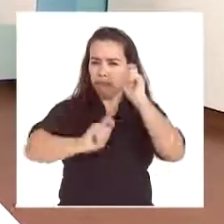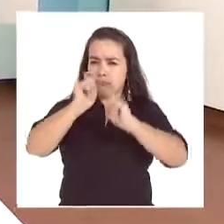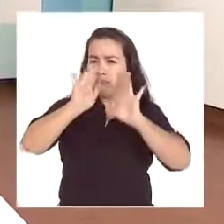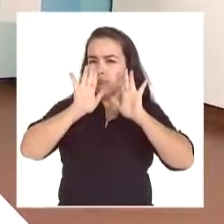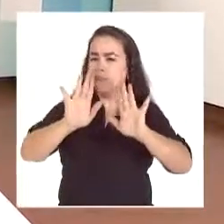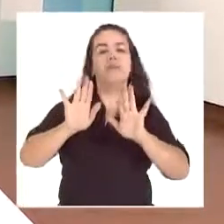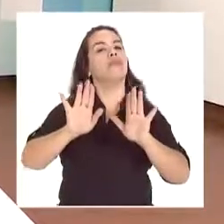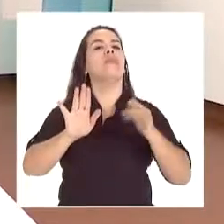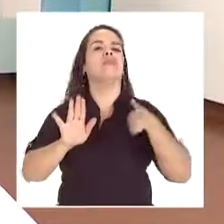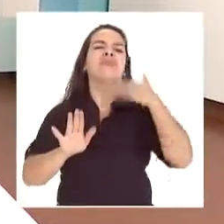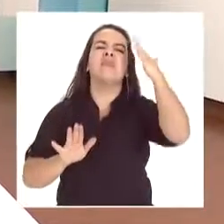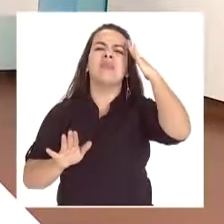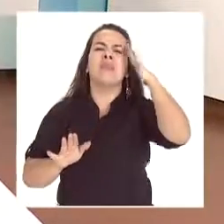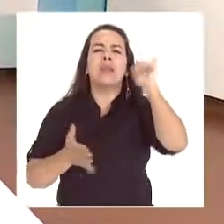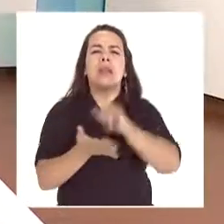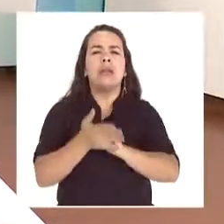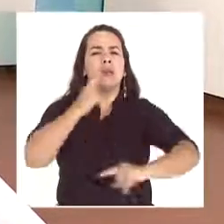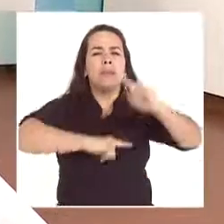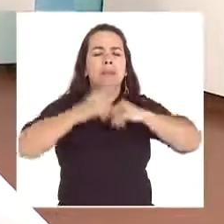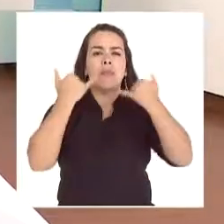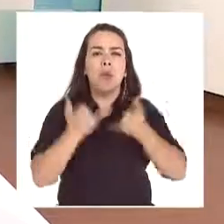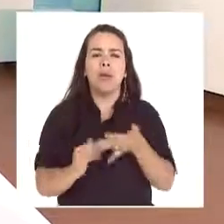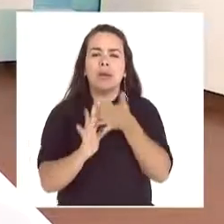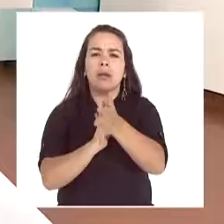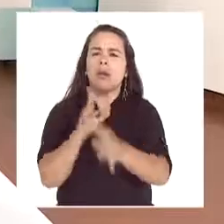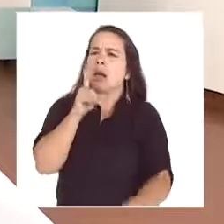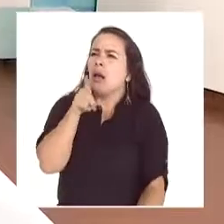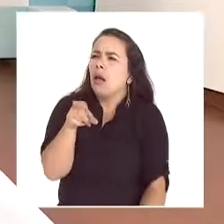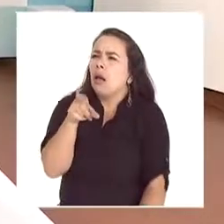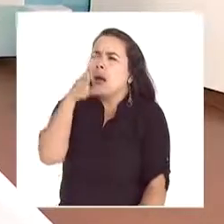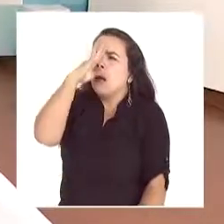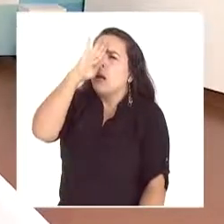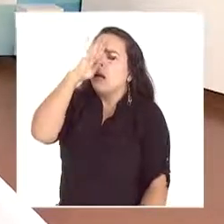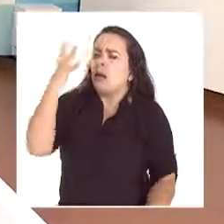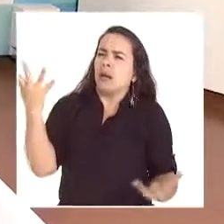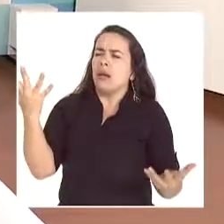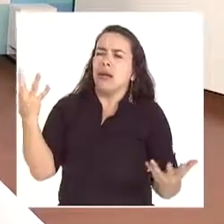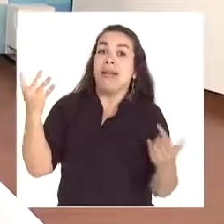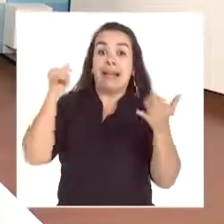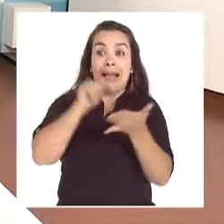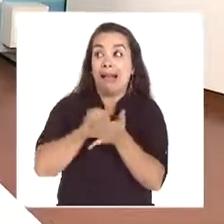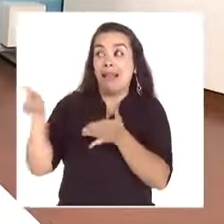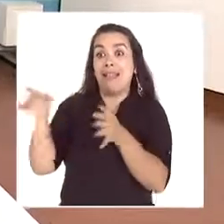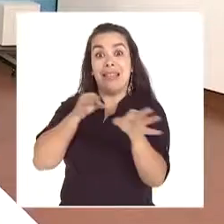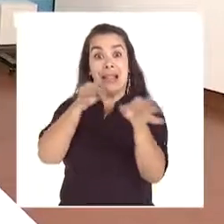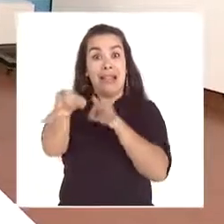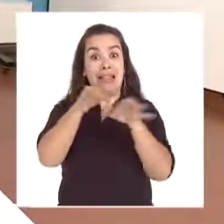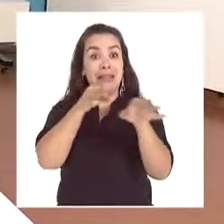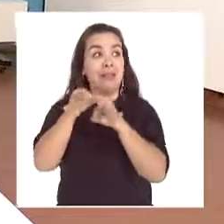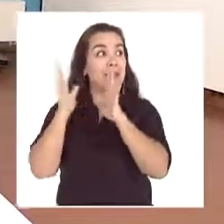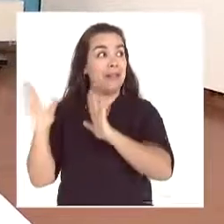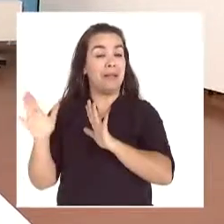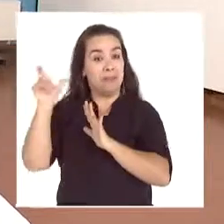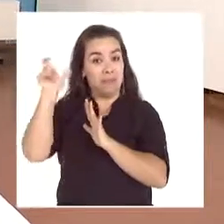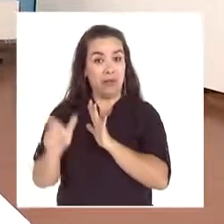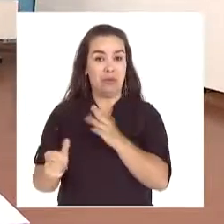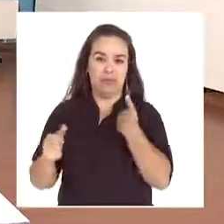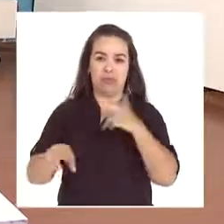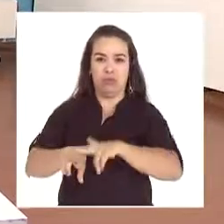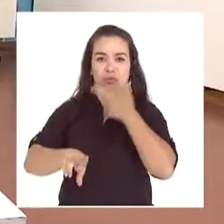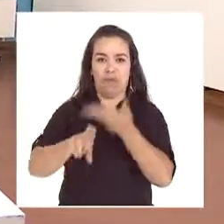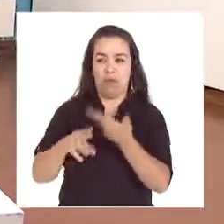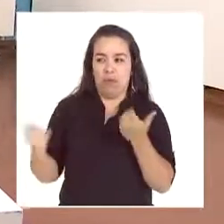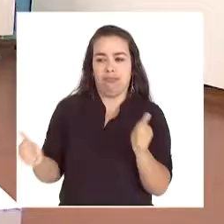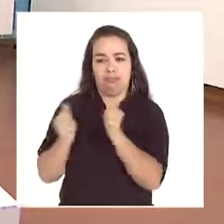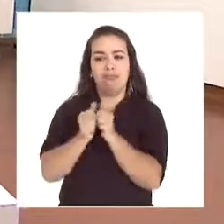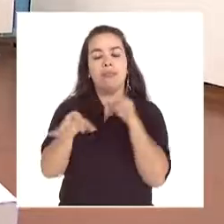comerciales, yo sé que esto les va a generar muchas inquietudes, pero yo sí quiero que entiendan algo. Esa explicación que está haciendo José Fernando, mi sobrino, en